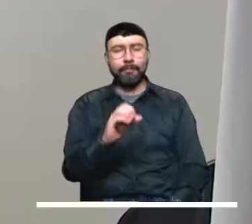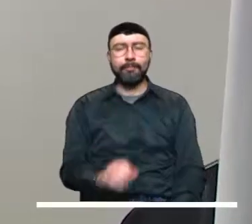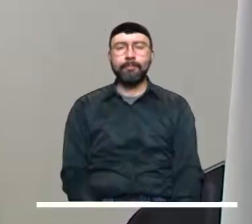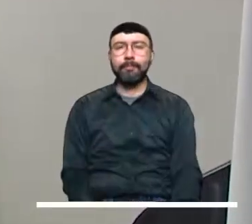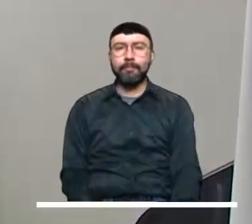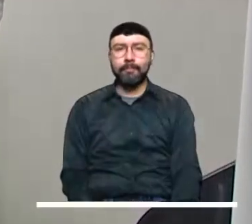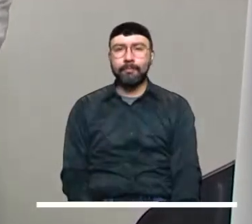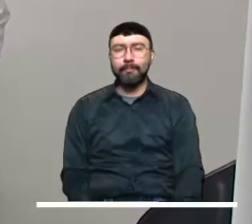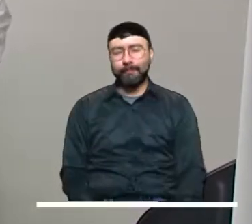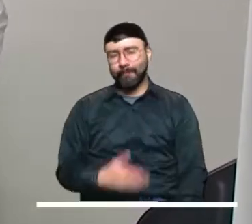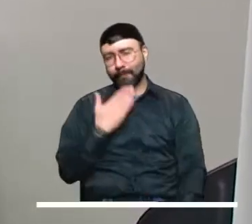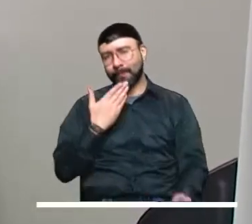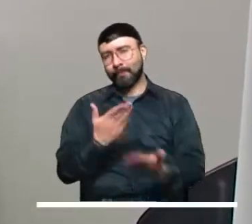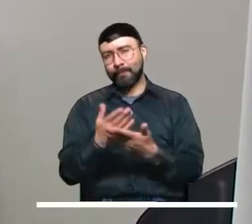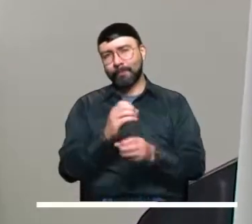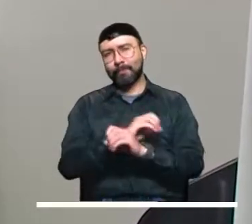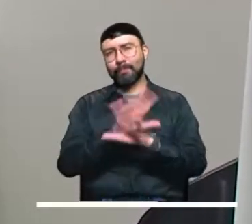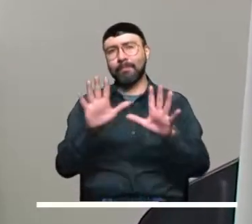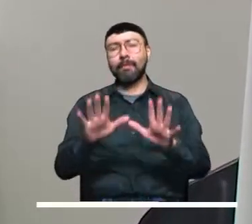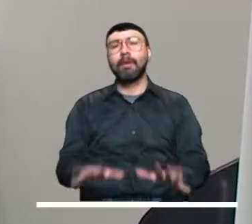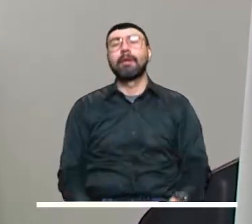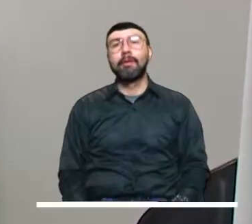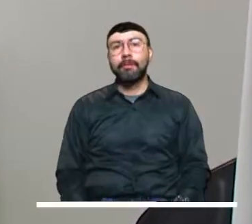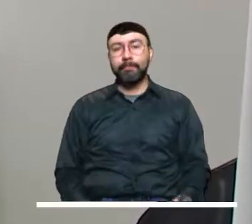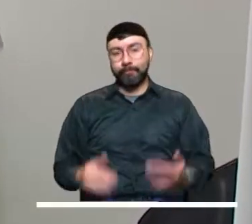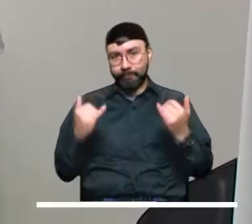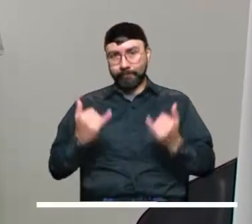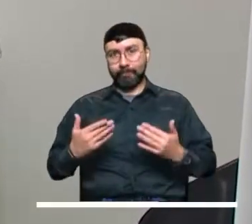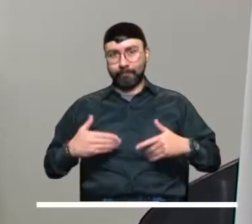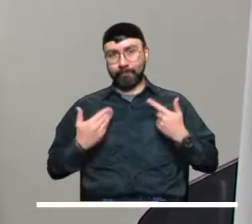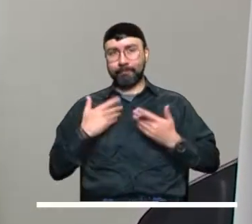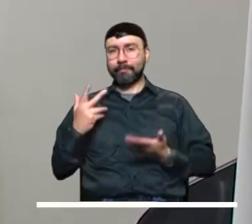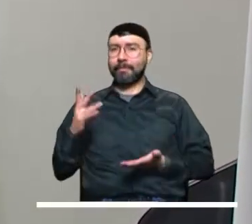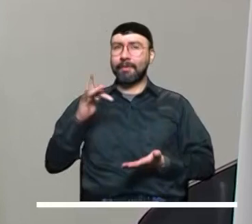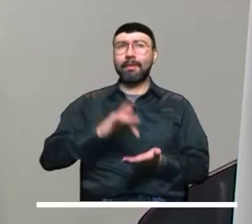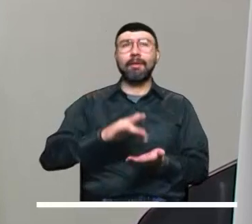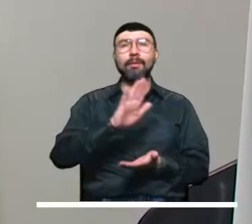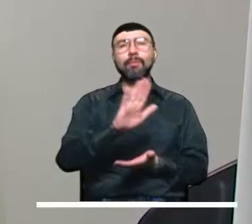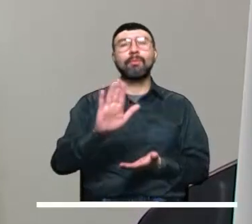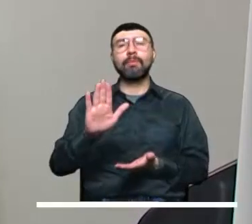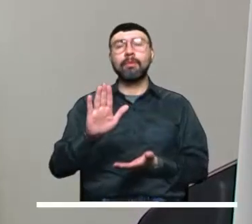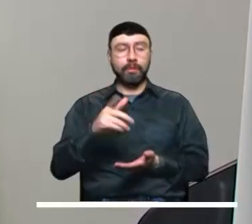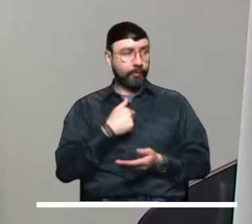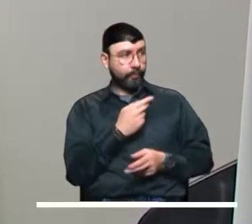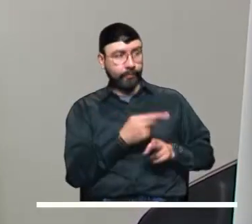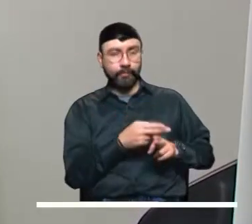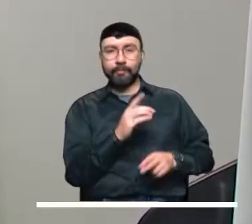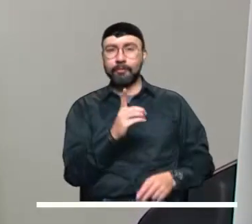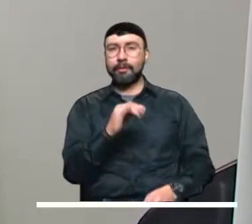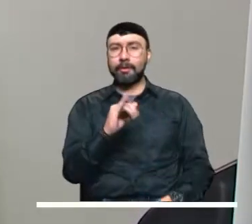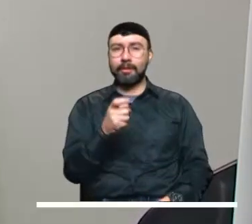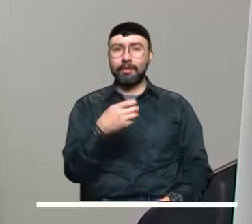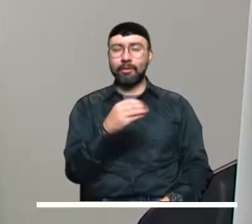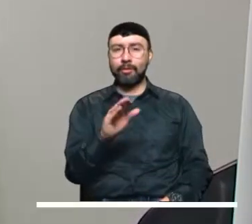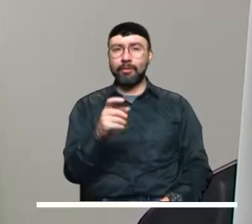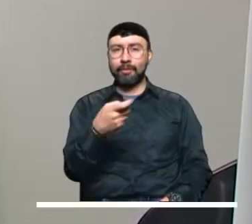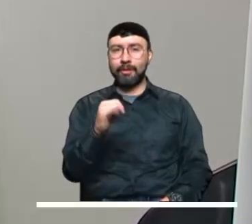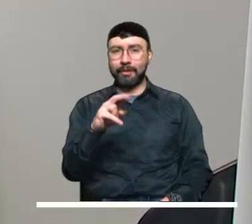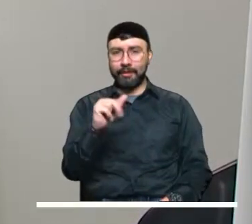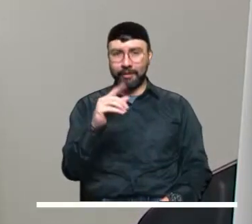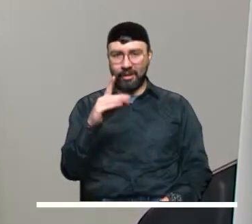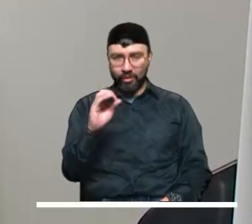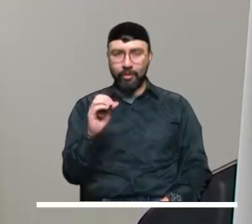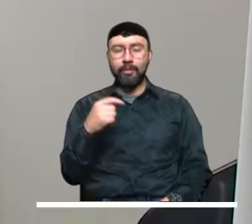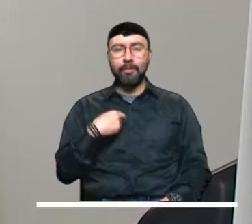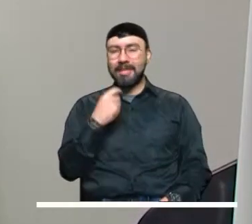Buen día, me place estar el día de hoy aquí con ustedes. Mi nombre es Diego Giraldo, yo soy odontólogo del Parque de la